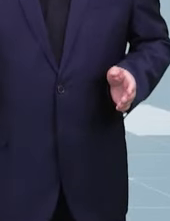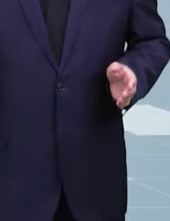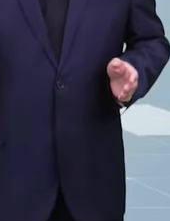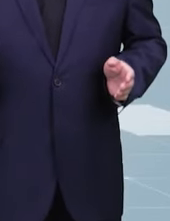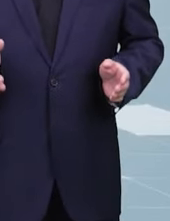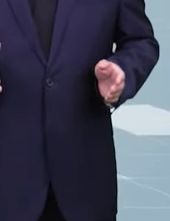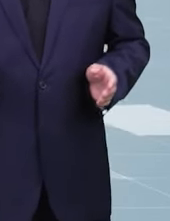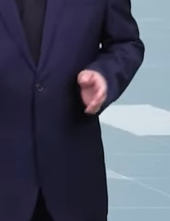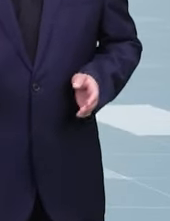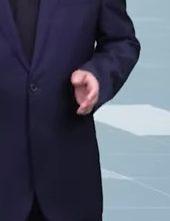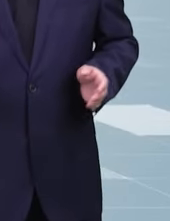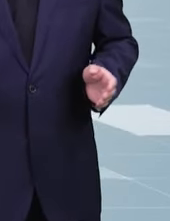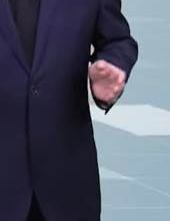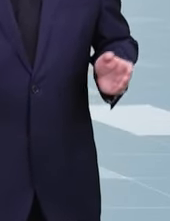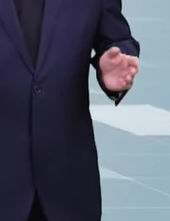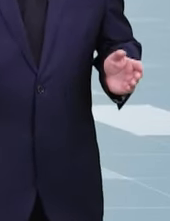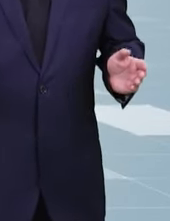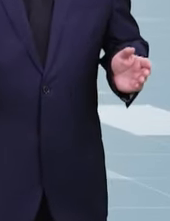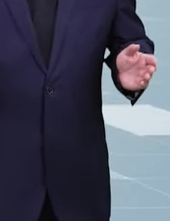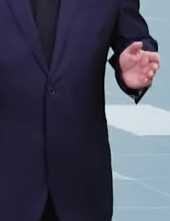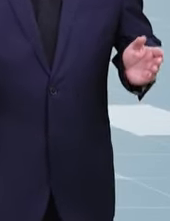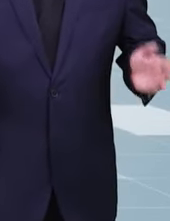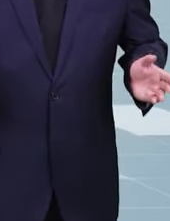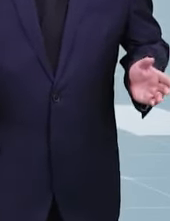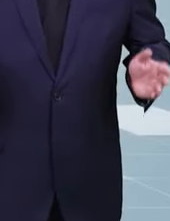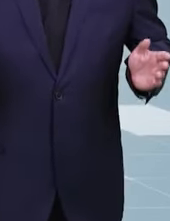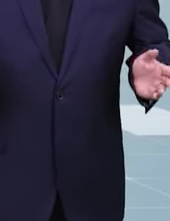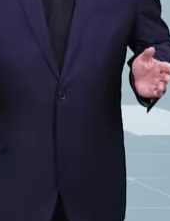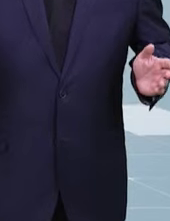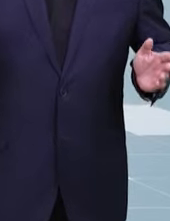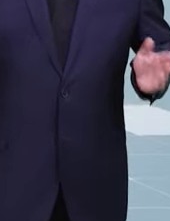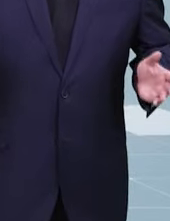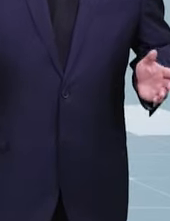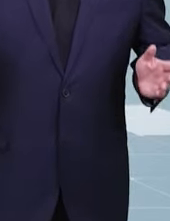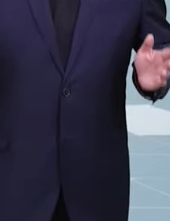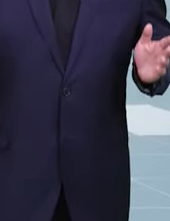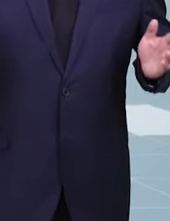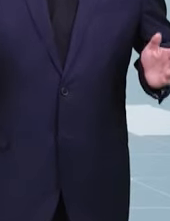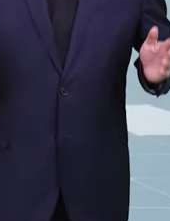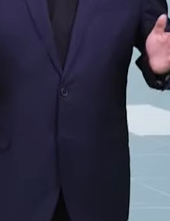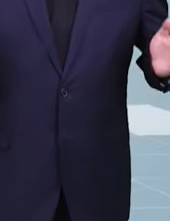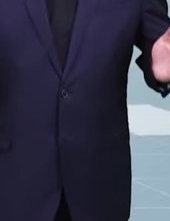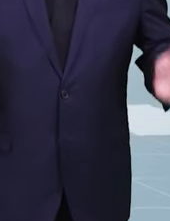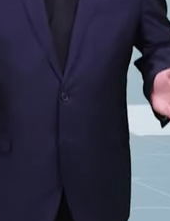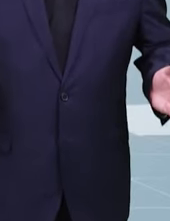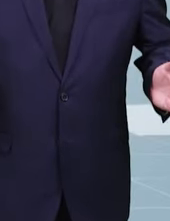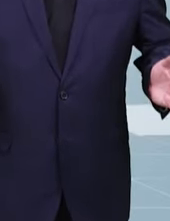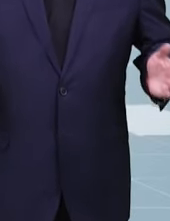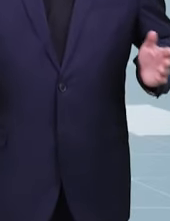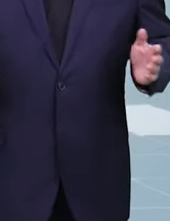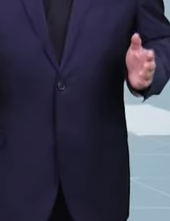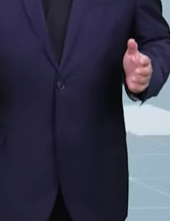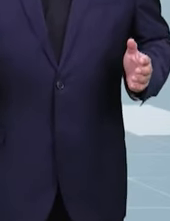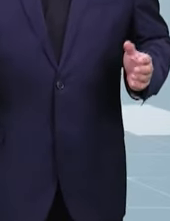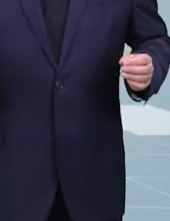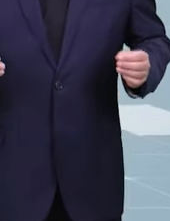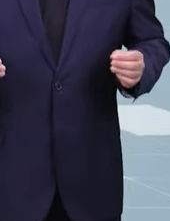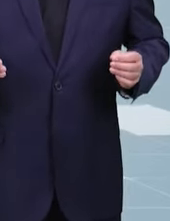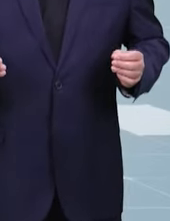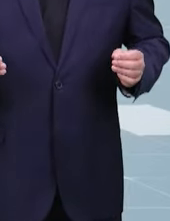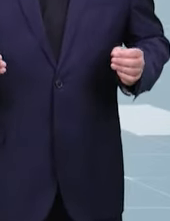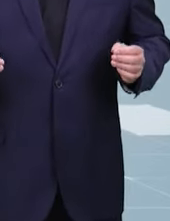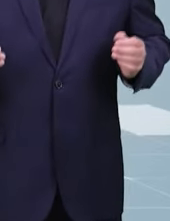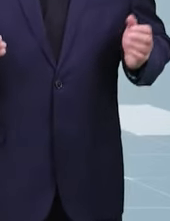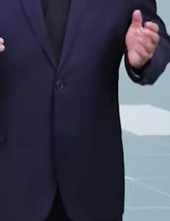inteligencia ar división de manera responsable de conformidad con todas las leyes y regulaciones aplicables y los principios